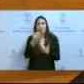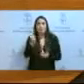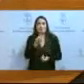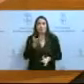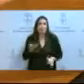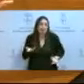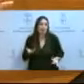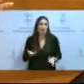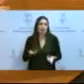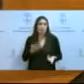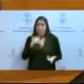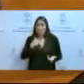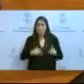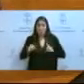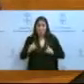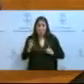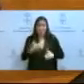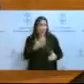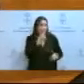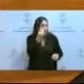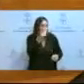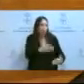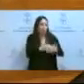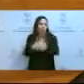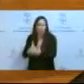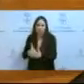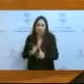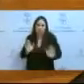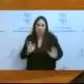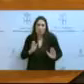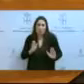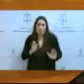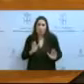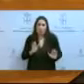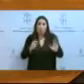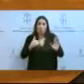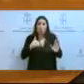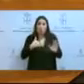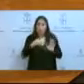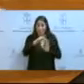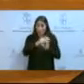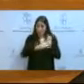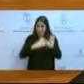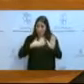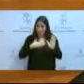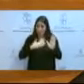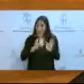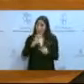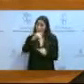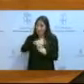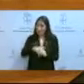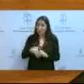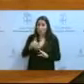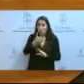ese es el obstáculo, por mí no va haber ningún obstáculo, siempre que no se desnaturalice el programa con el que yo me presenté a las elecciones y a